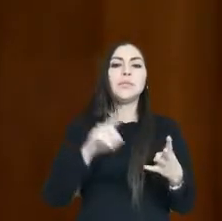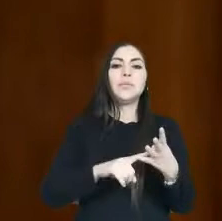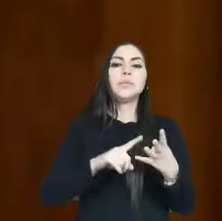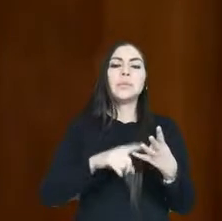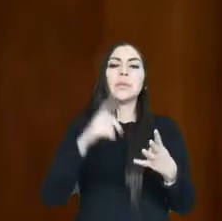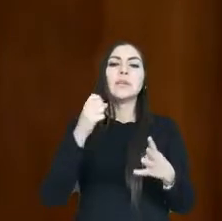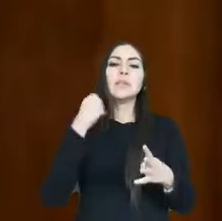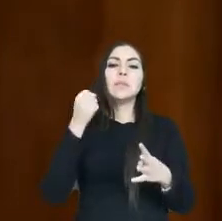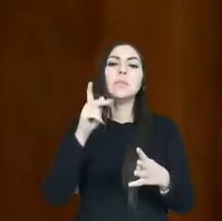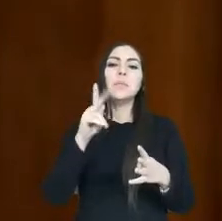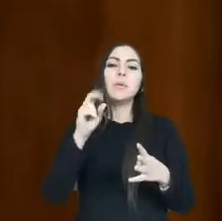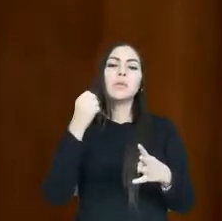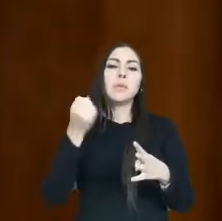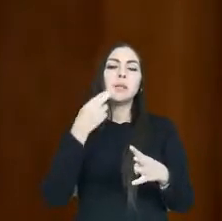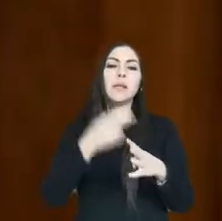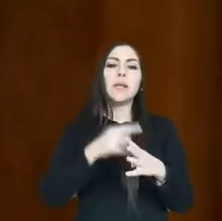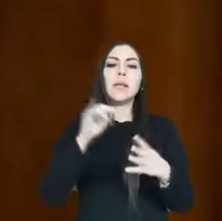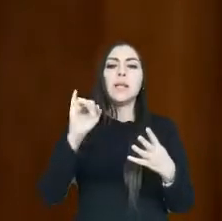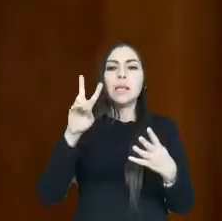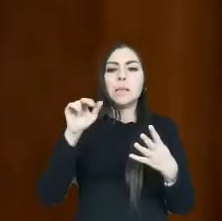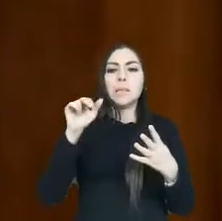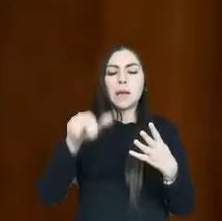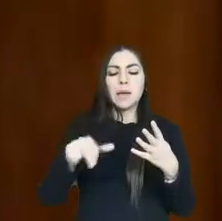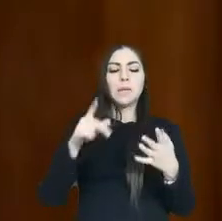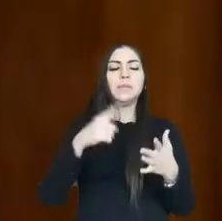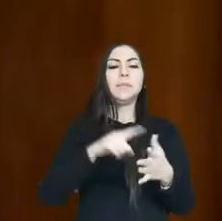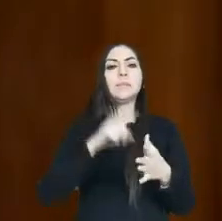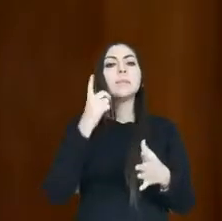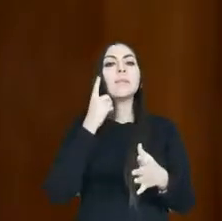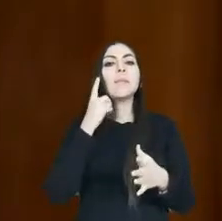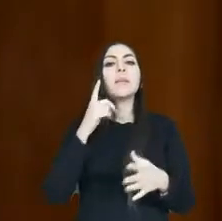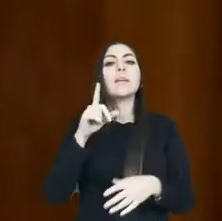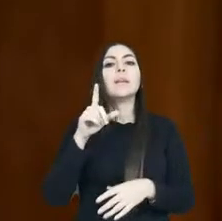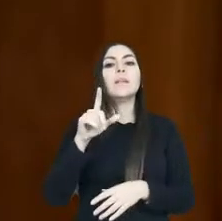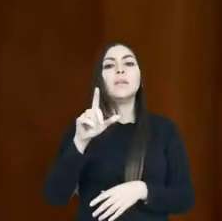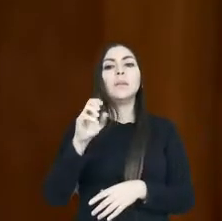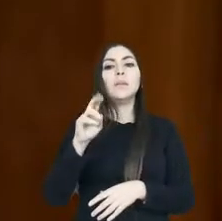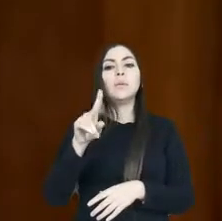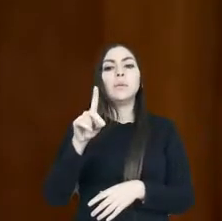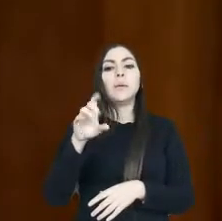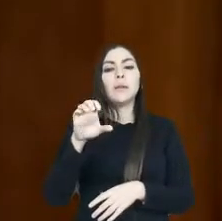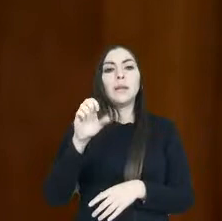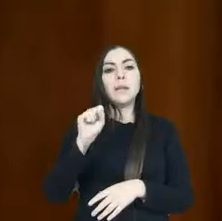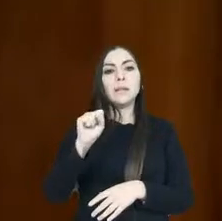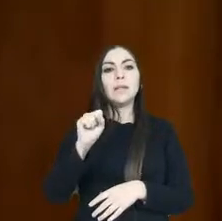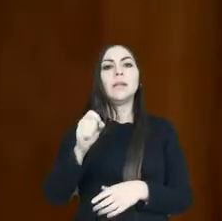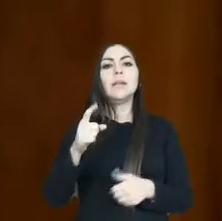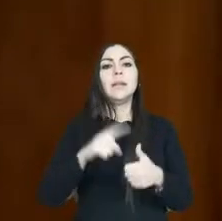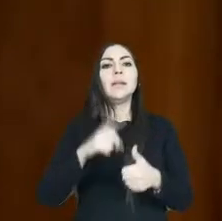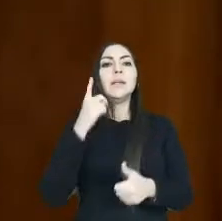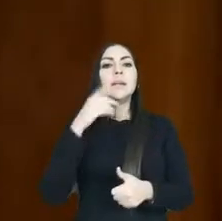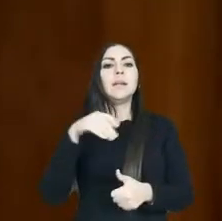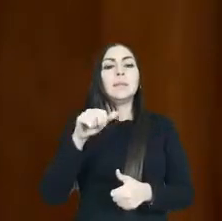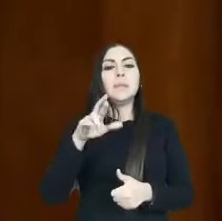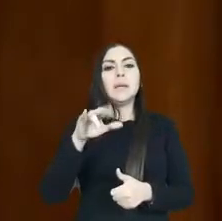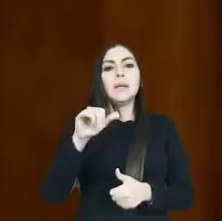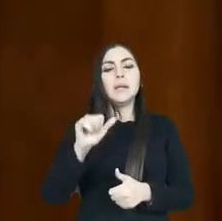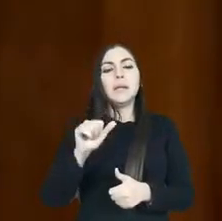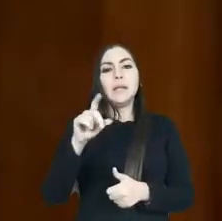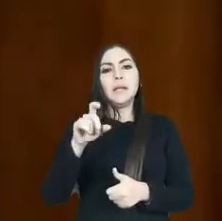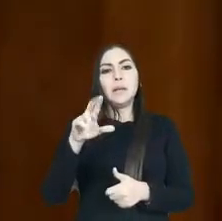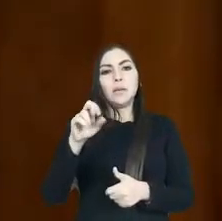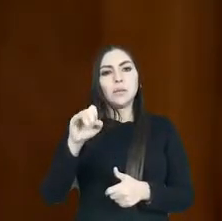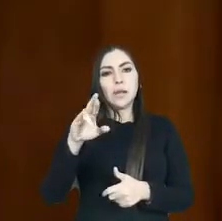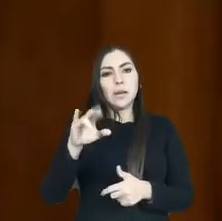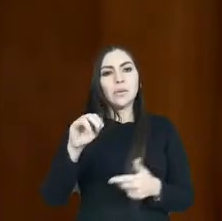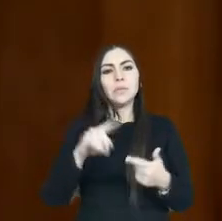prosecretario, el diputado Iván de Jesús Esquer, a la diputada Lourdes Jezabel Delgado, a la diputada María del Rosario Elizalde,